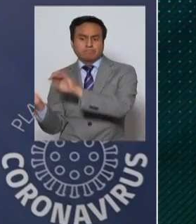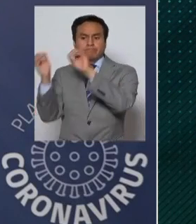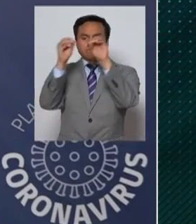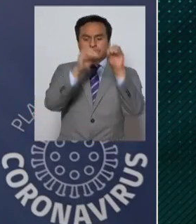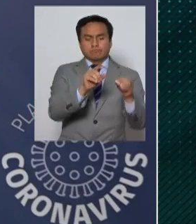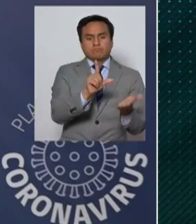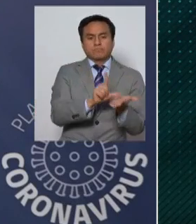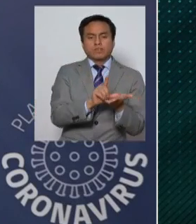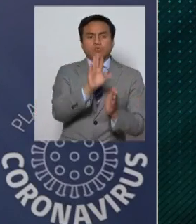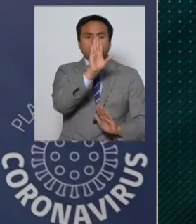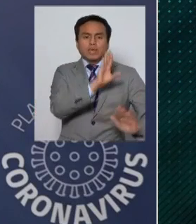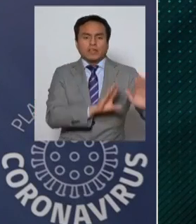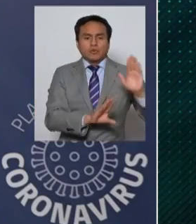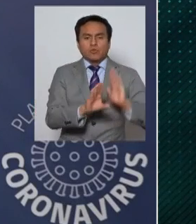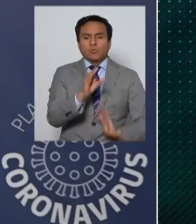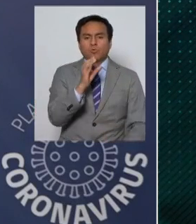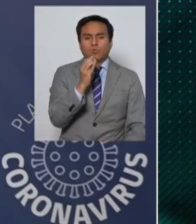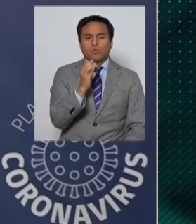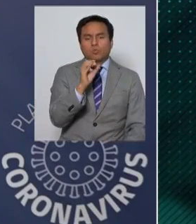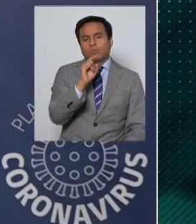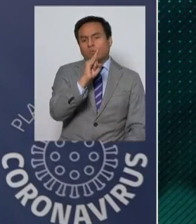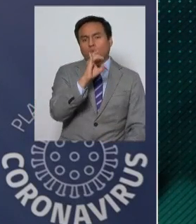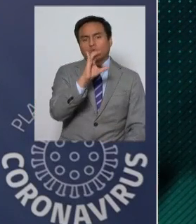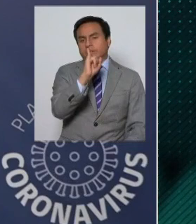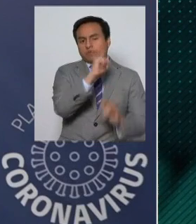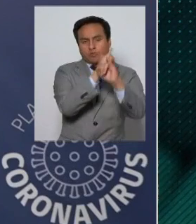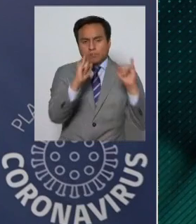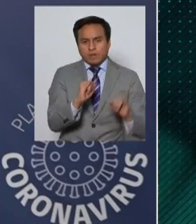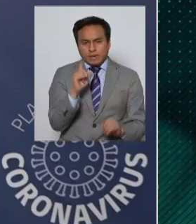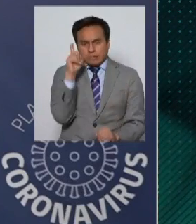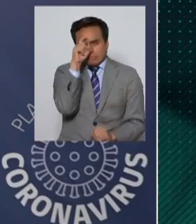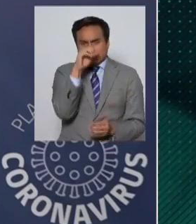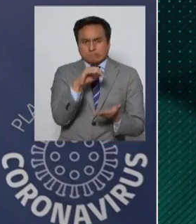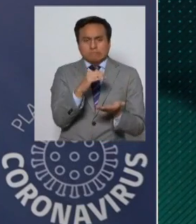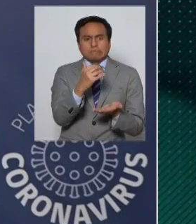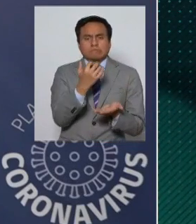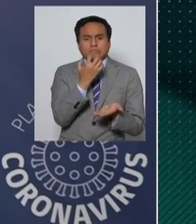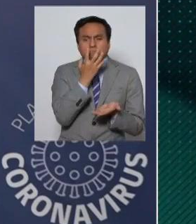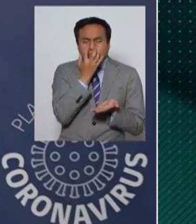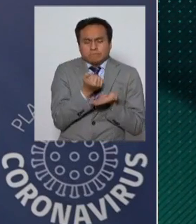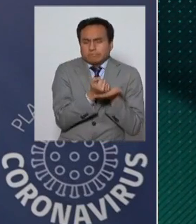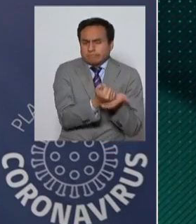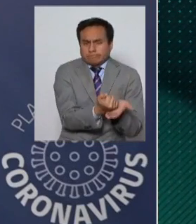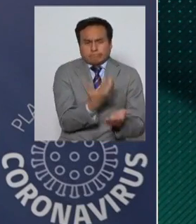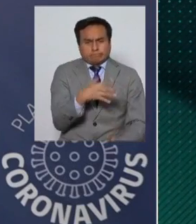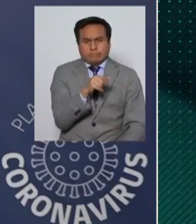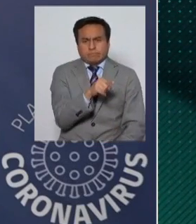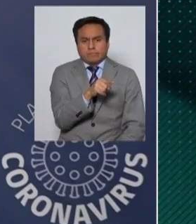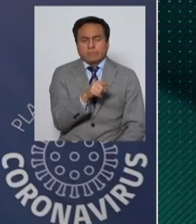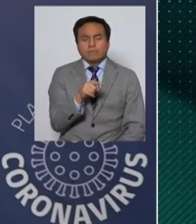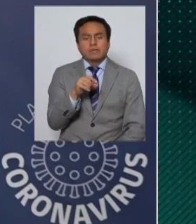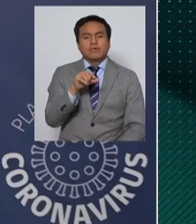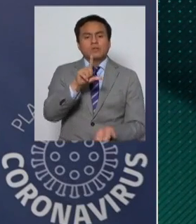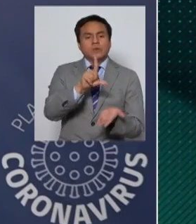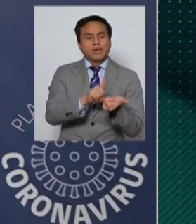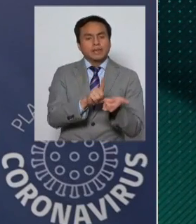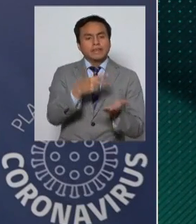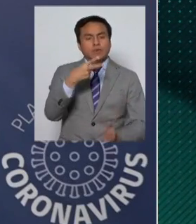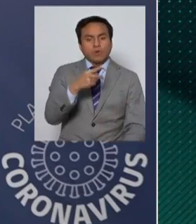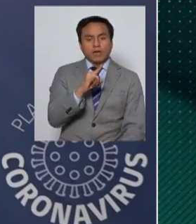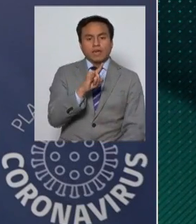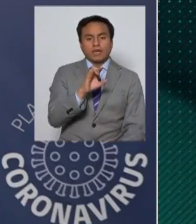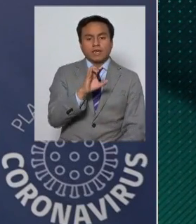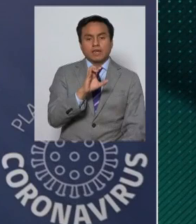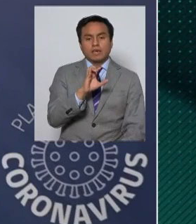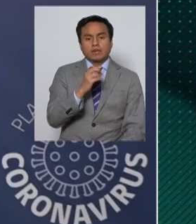de unidades de cuidado intensivo para tratar a los pacientes de mayor complejidad. Centro Hospitalario Huechuraba no